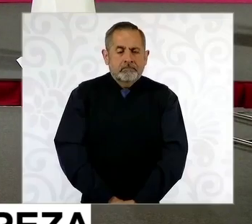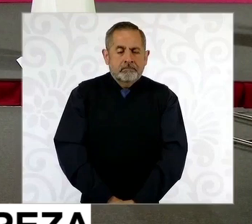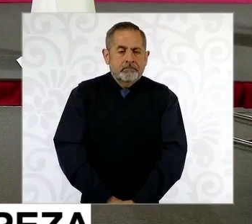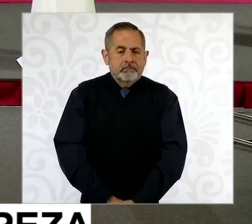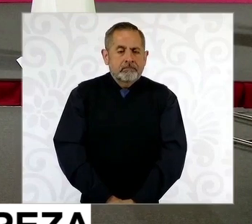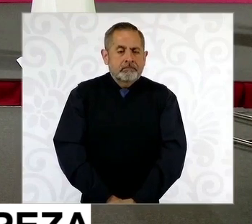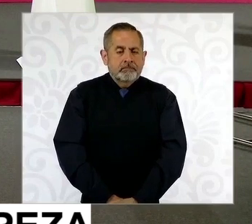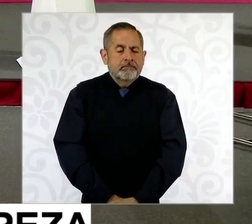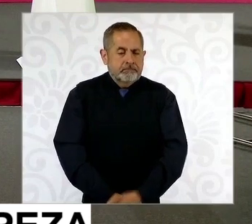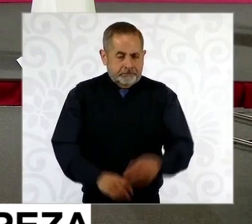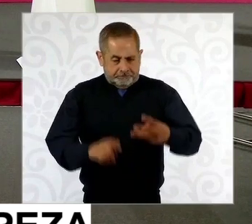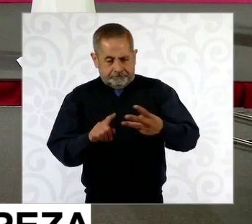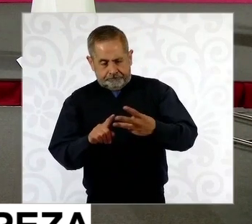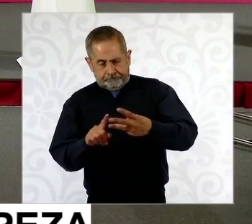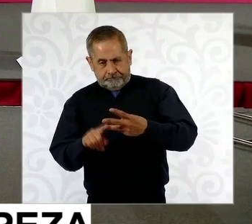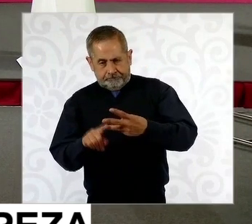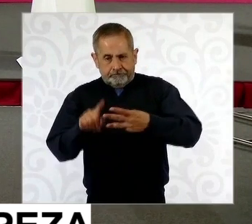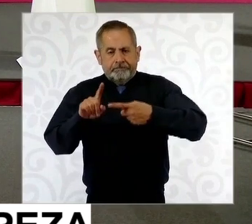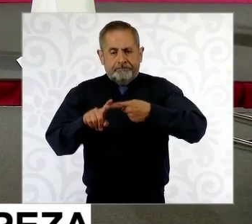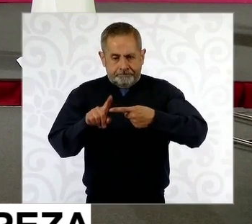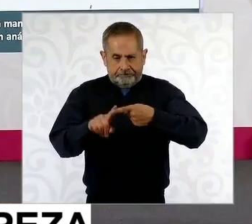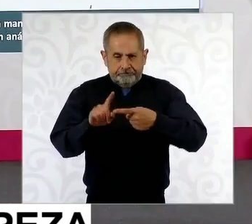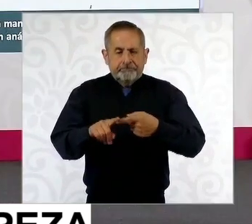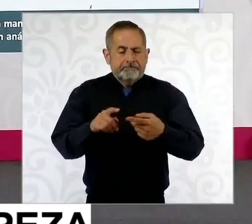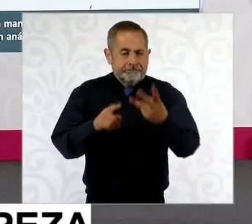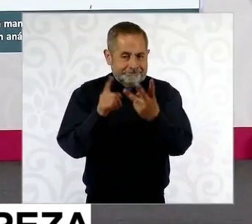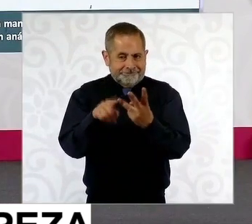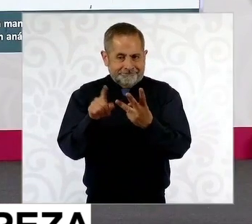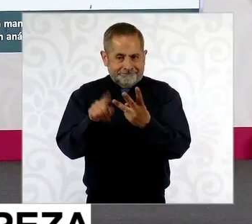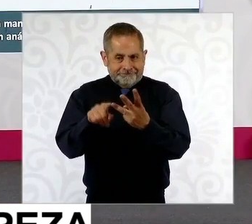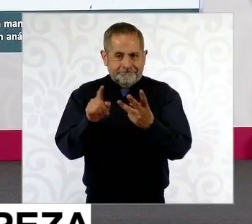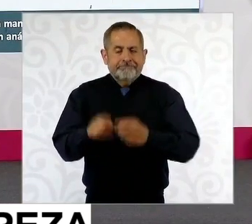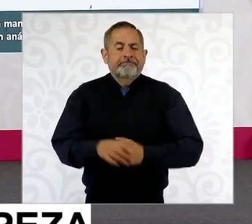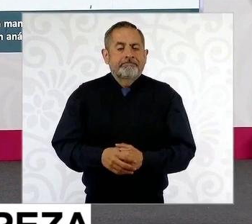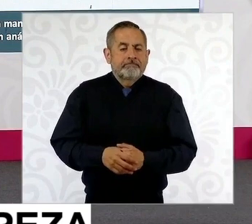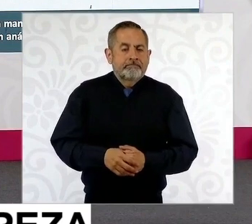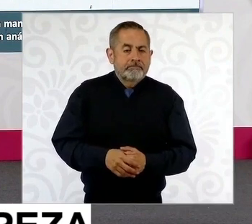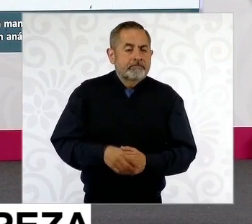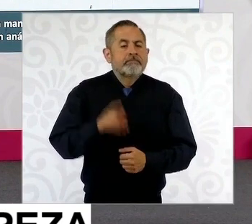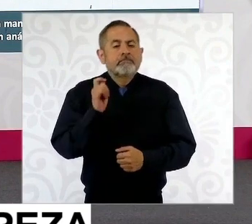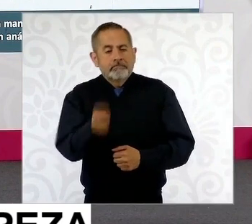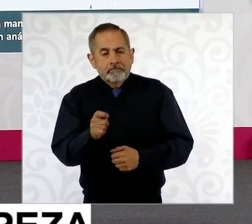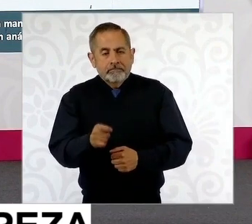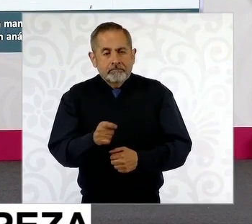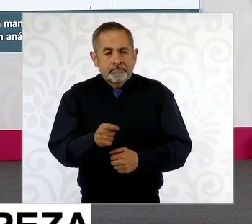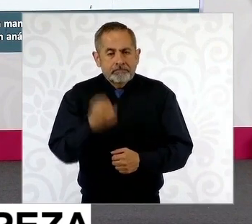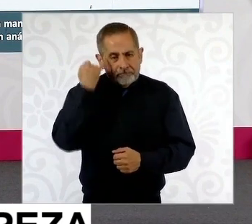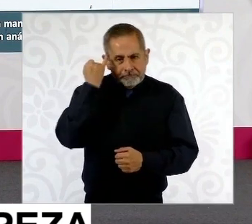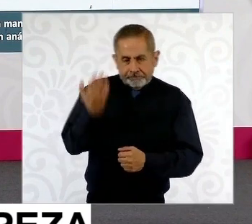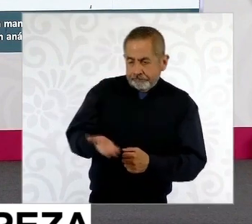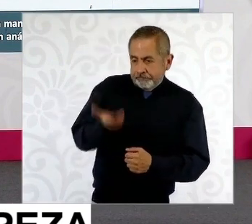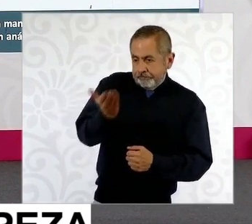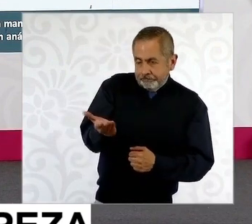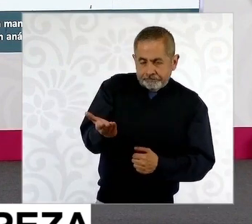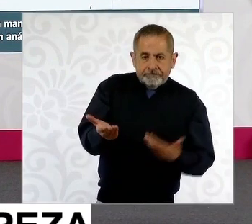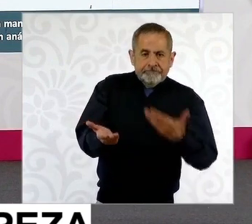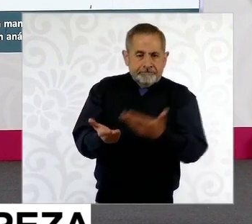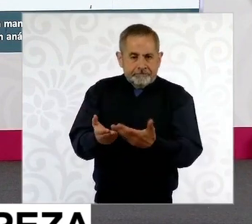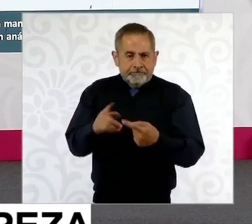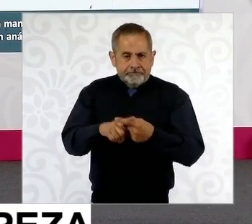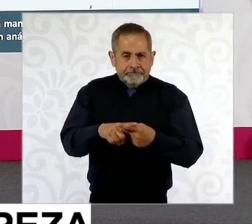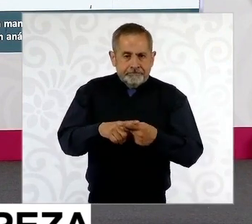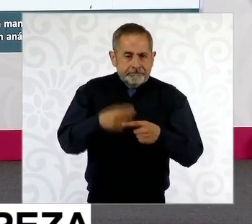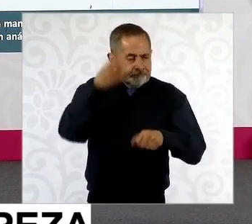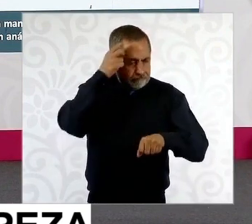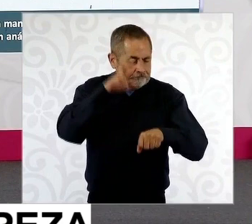Crédito Integral. Este programa fue conjunto, lo propusieron las direcciones sectoriales